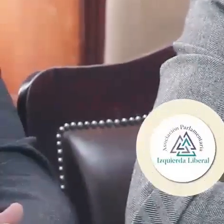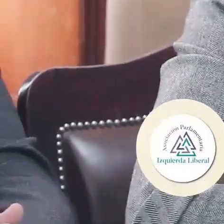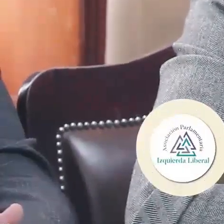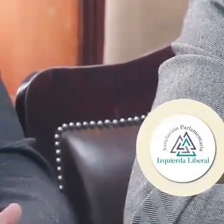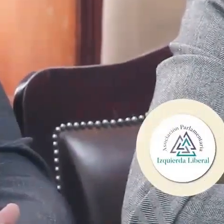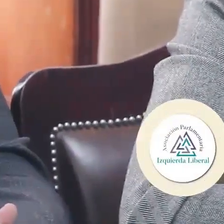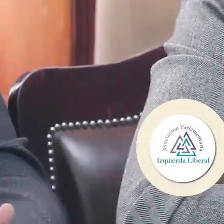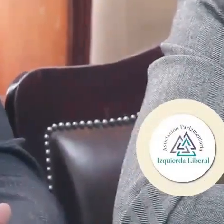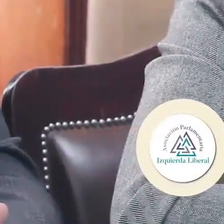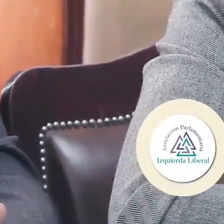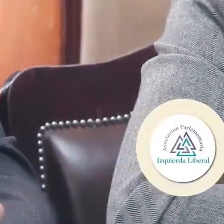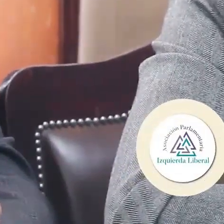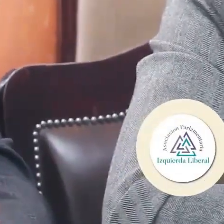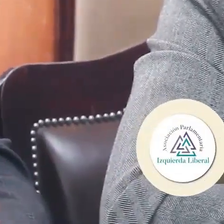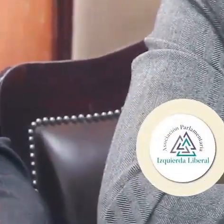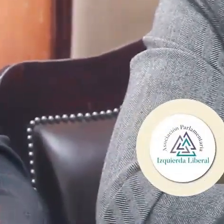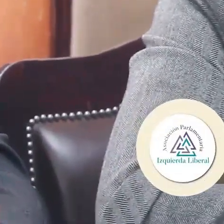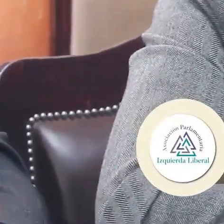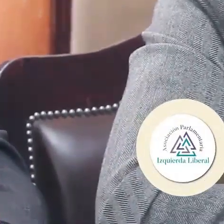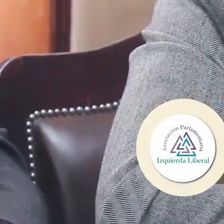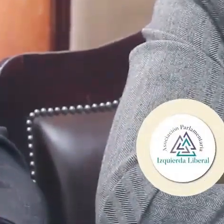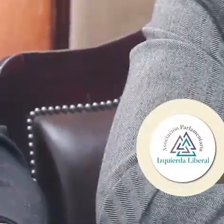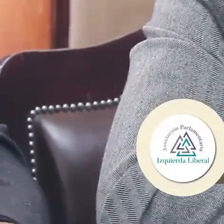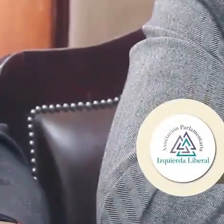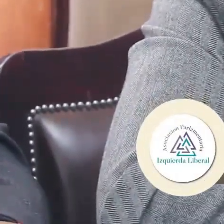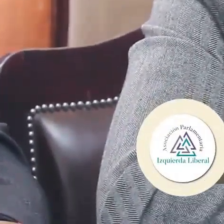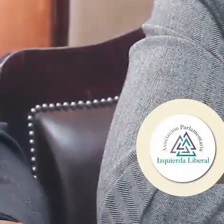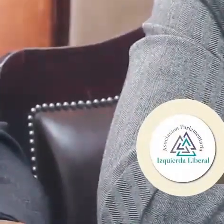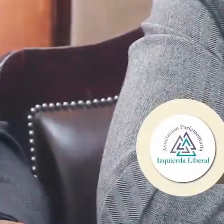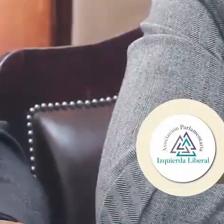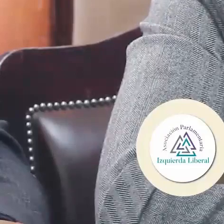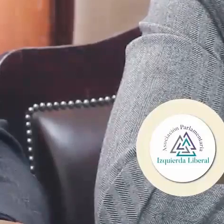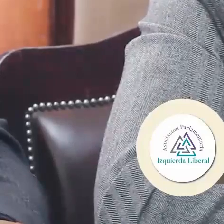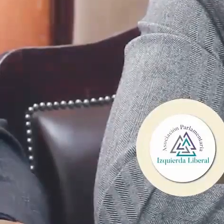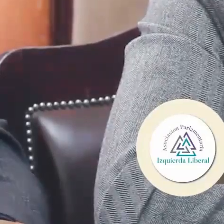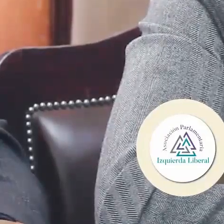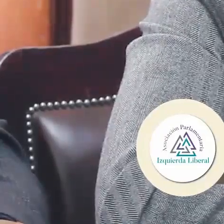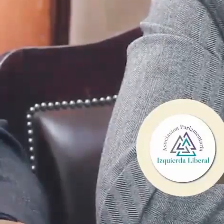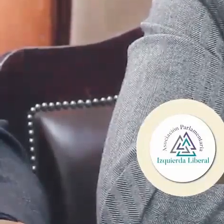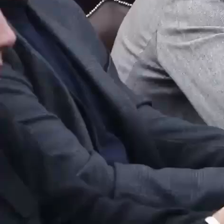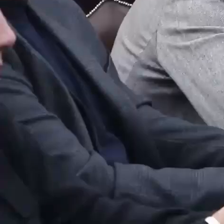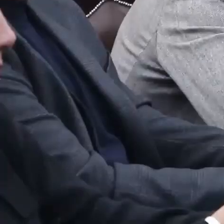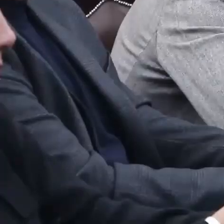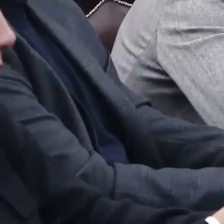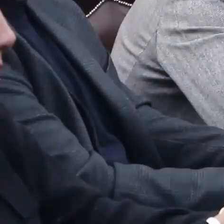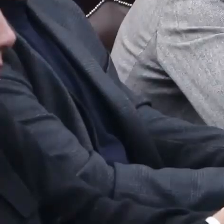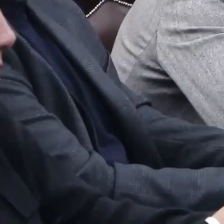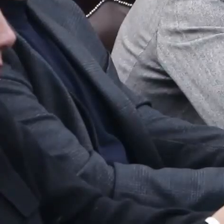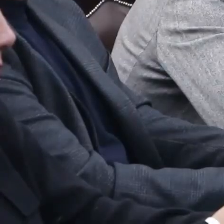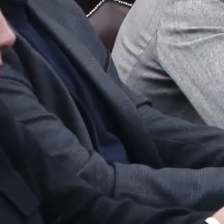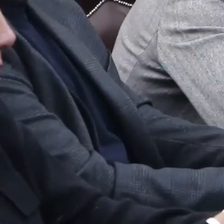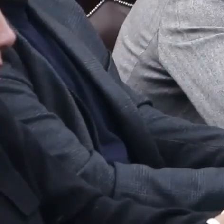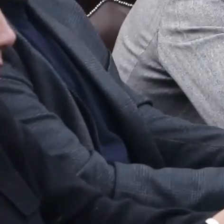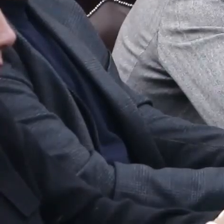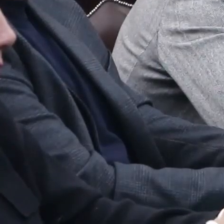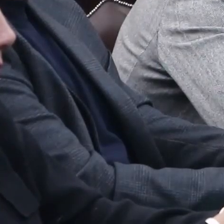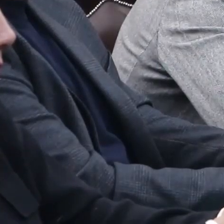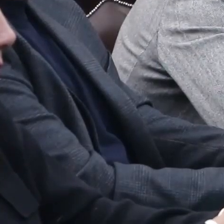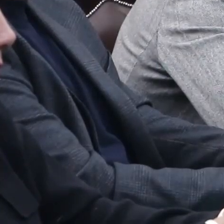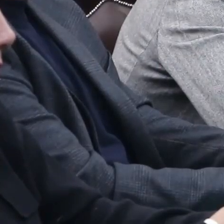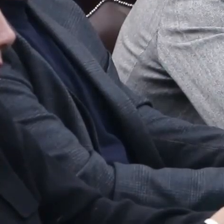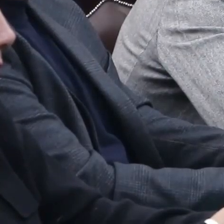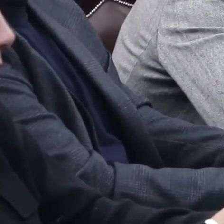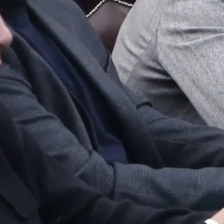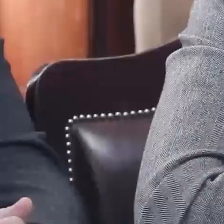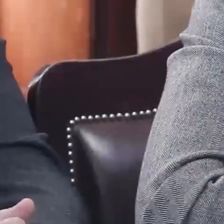para efectivamente tener un plazo perentorio que la propia Constitución nos lleva hasta